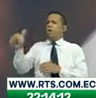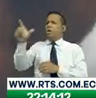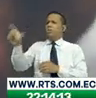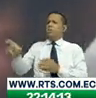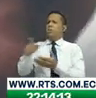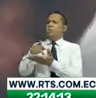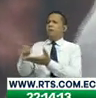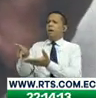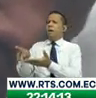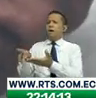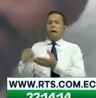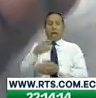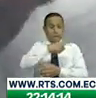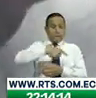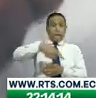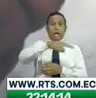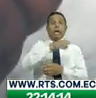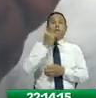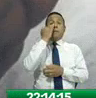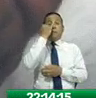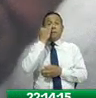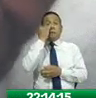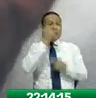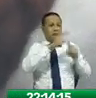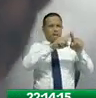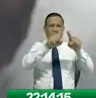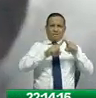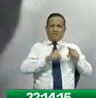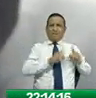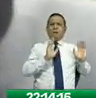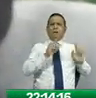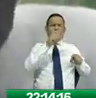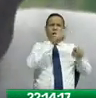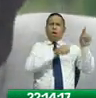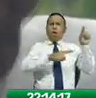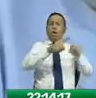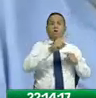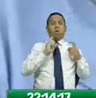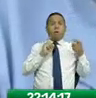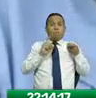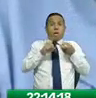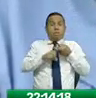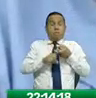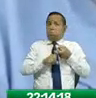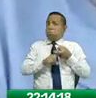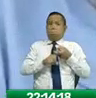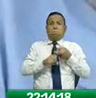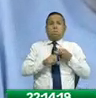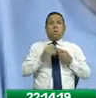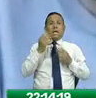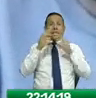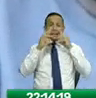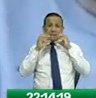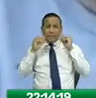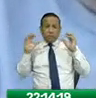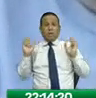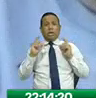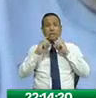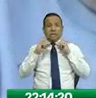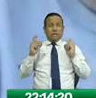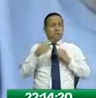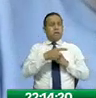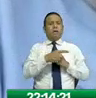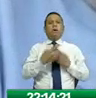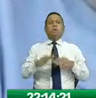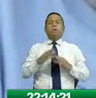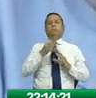Son indígenas de varias nacionalidades. La mayoría ni siquiera habla el español. Lo único que hicieron es presentar la denuncia ante el MIES para ver